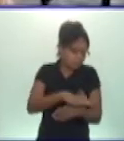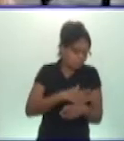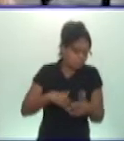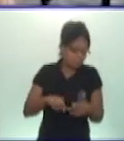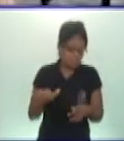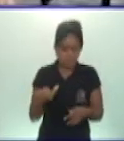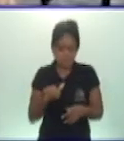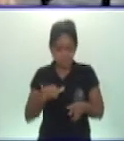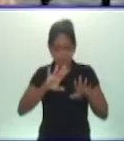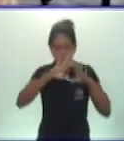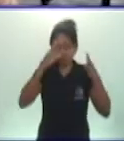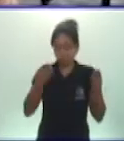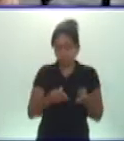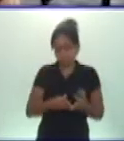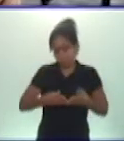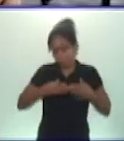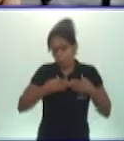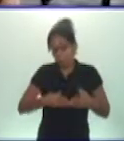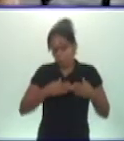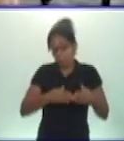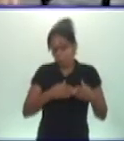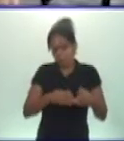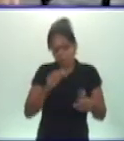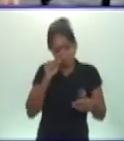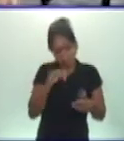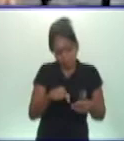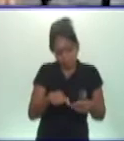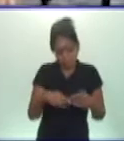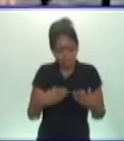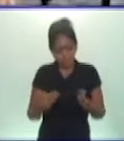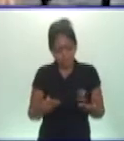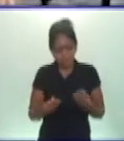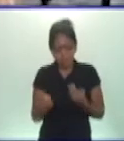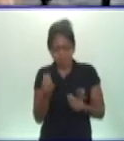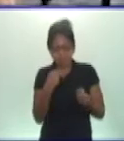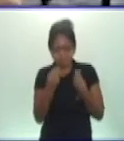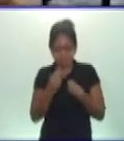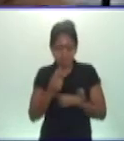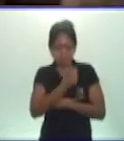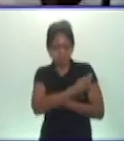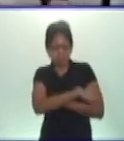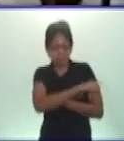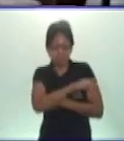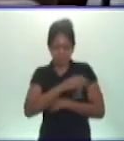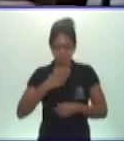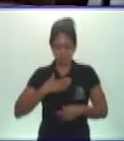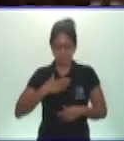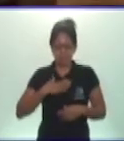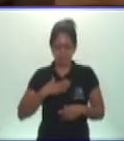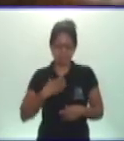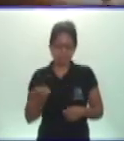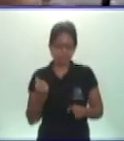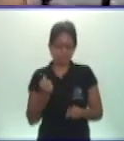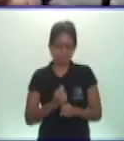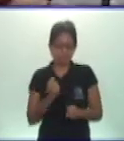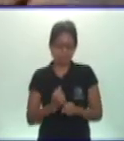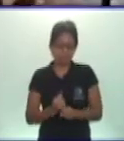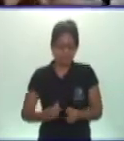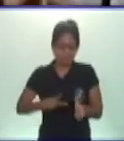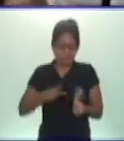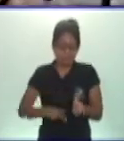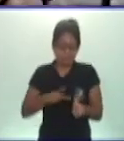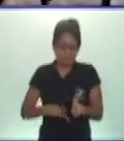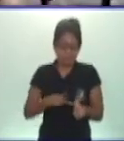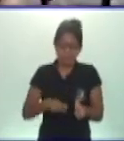todas las embarcaciones, la alimentación de la población. Incluso mi trabajo que es ferroviario depende de los que se llevan para el puerto para que entre el alimento. O sea que